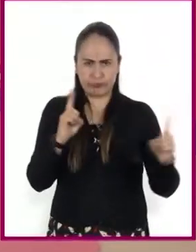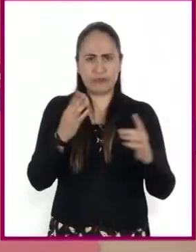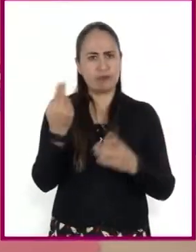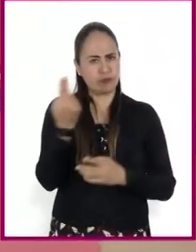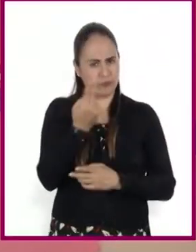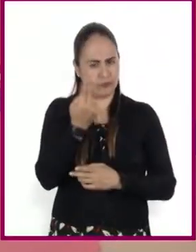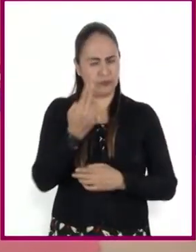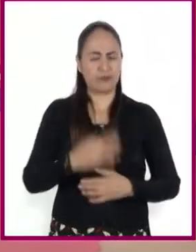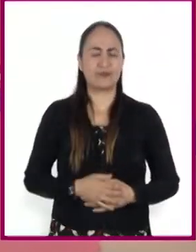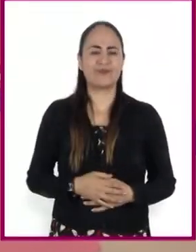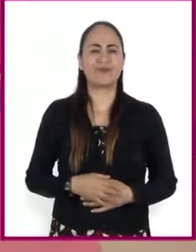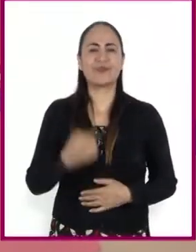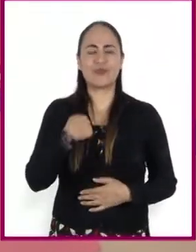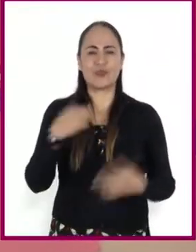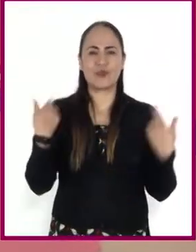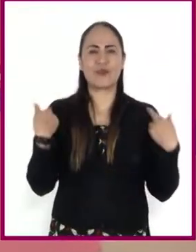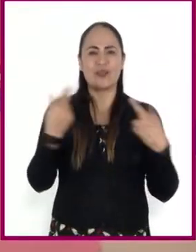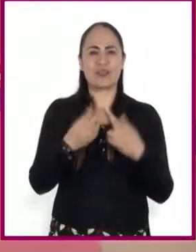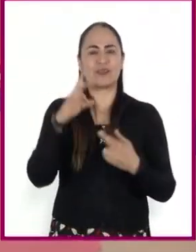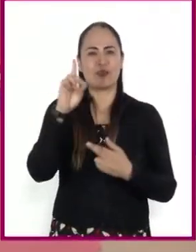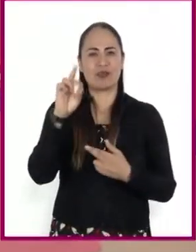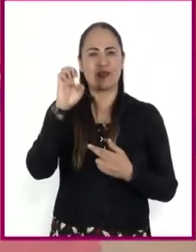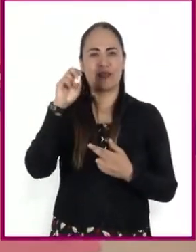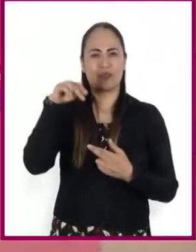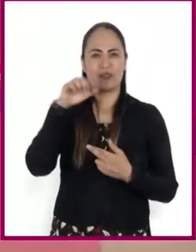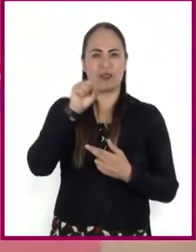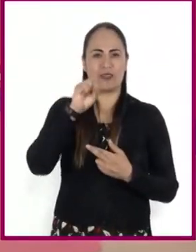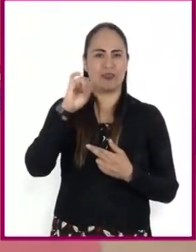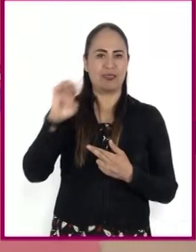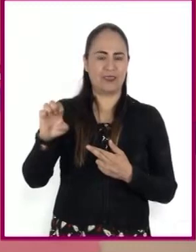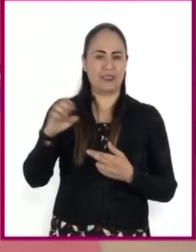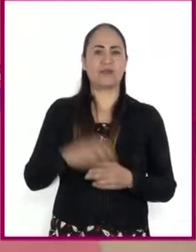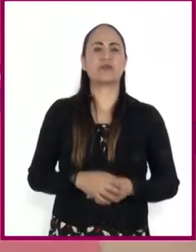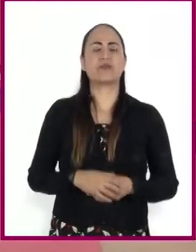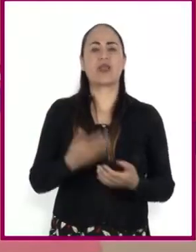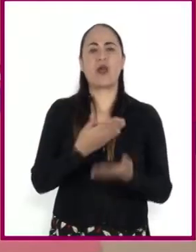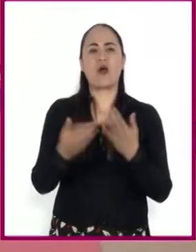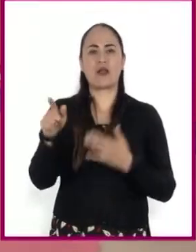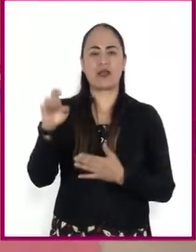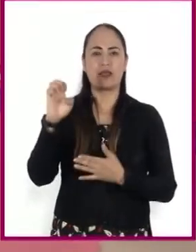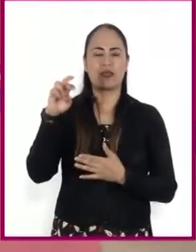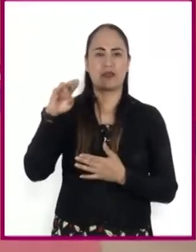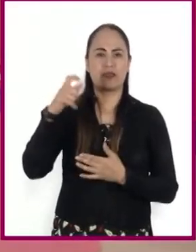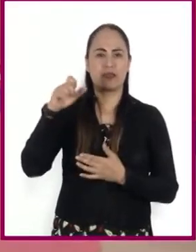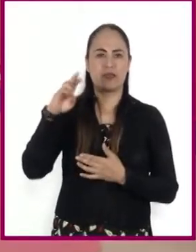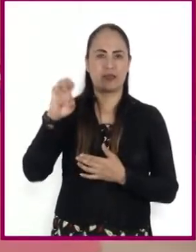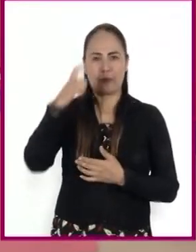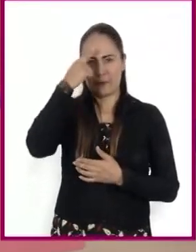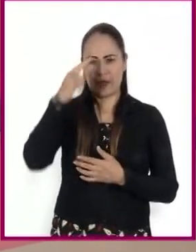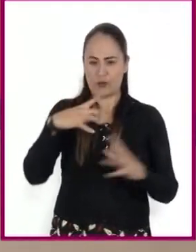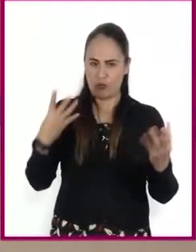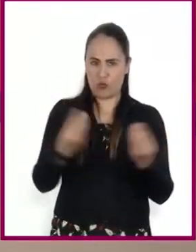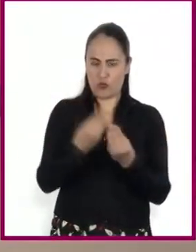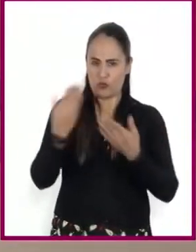distancia. Soy la profesora Denise Hernández y en esta ocasión nos acompaña Enrique Rodal para el desarrollo de esta sesión.